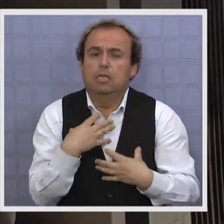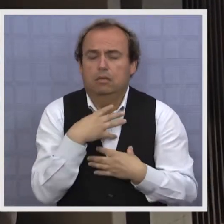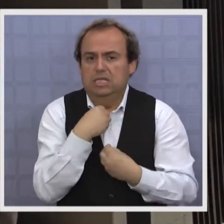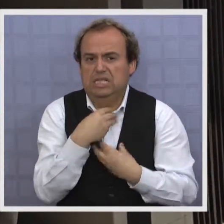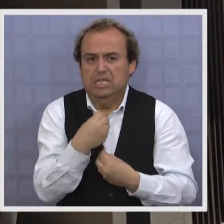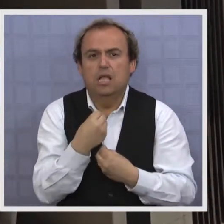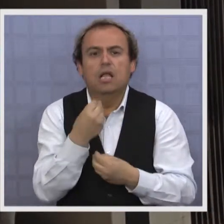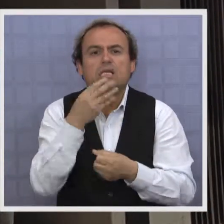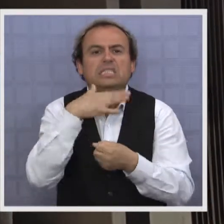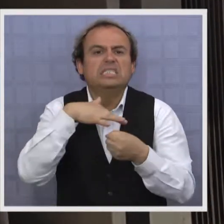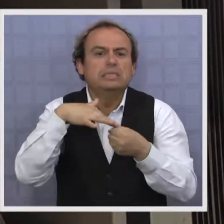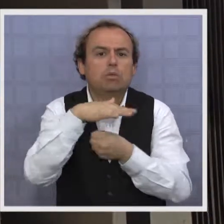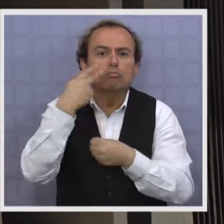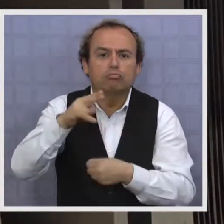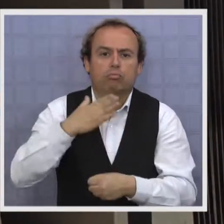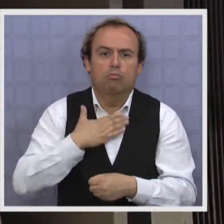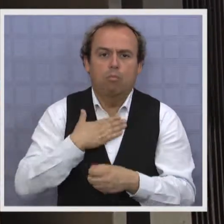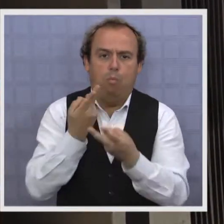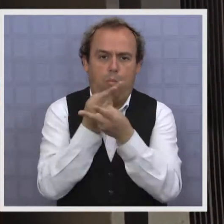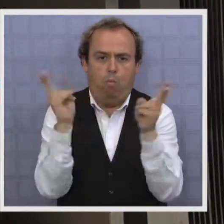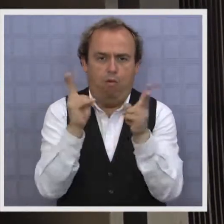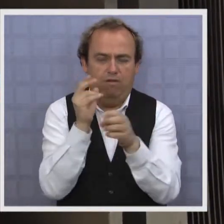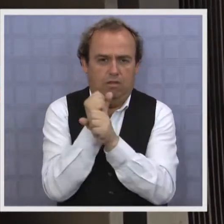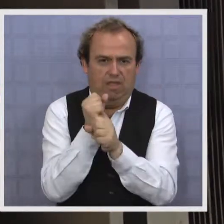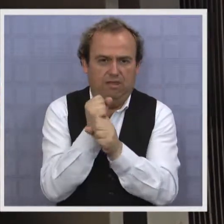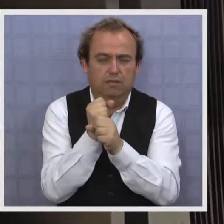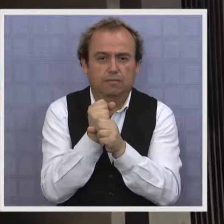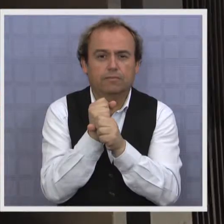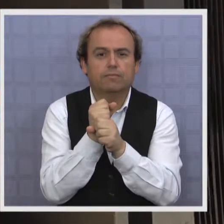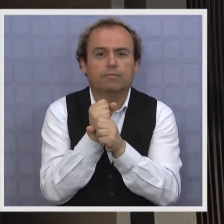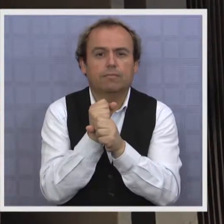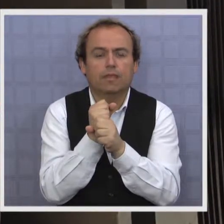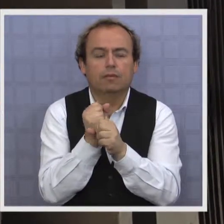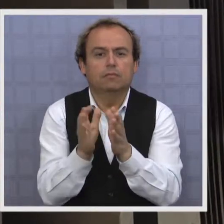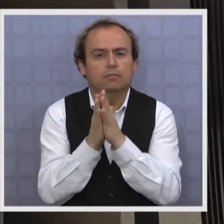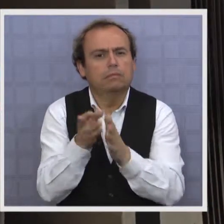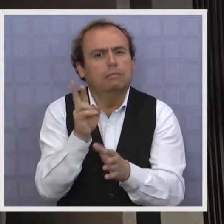situación de los funcionarios públicos en general, insisto.